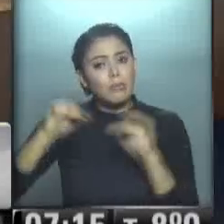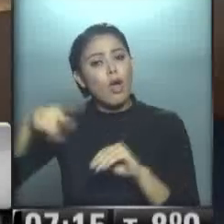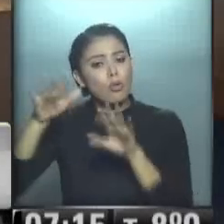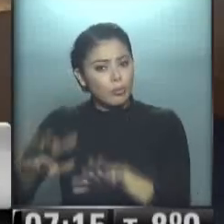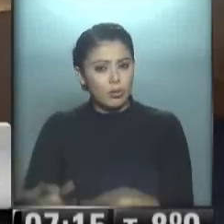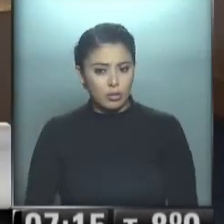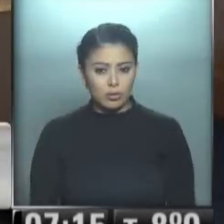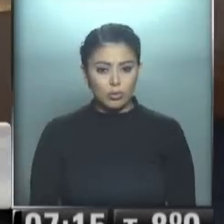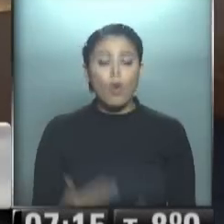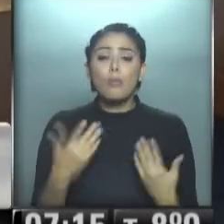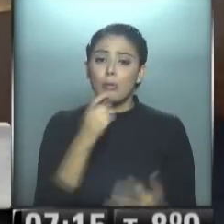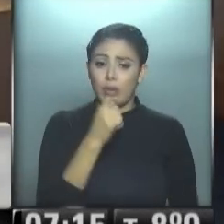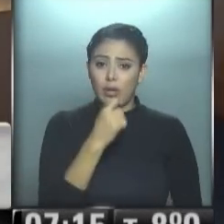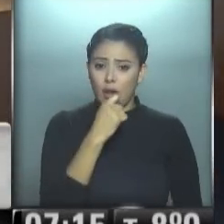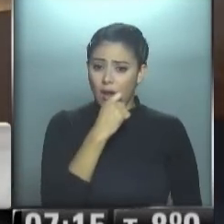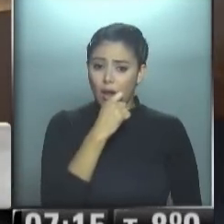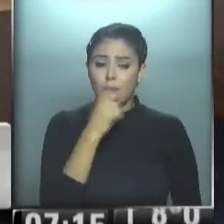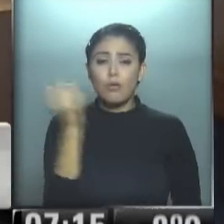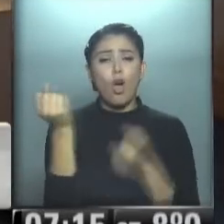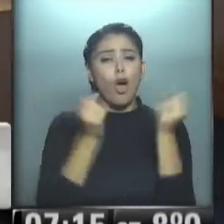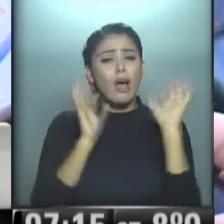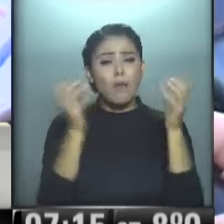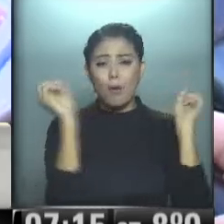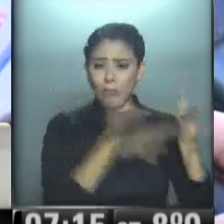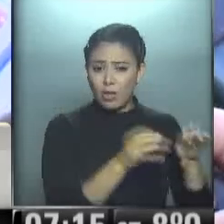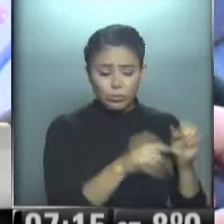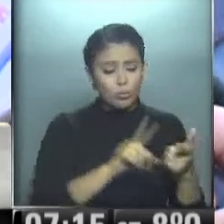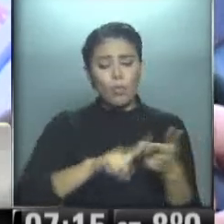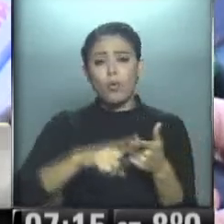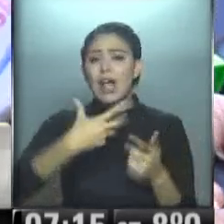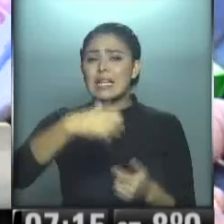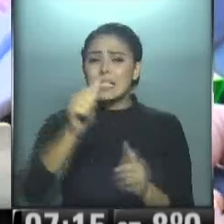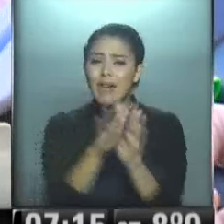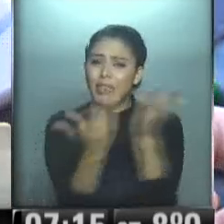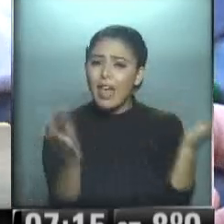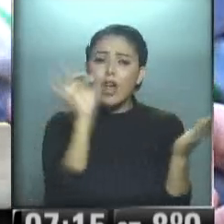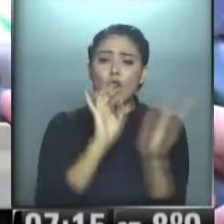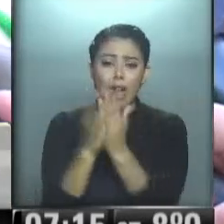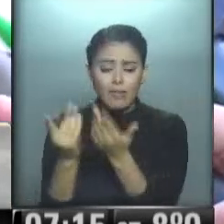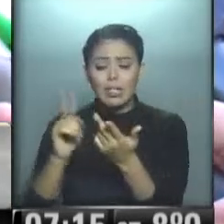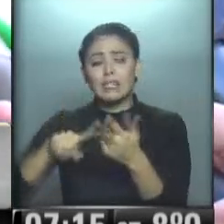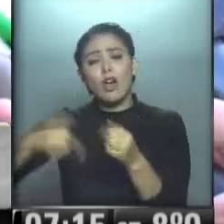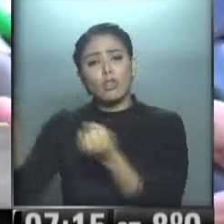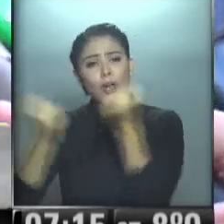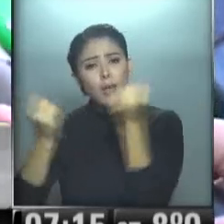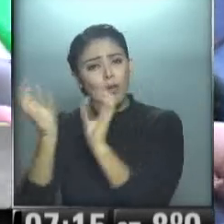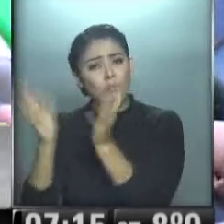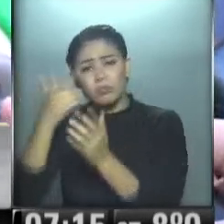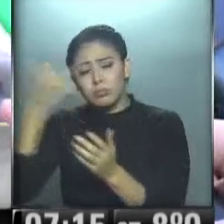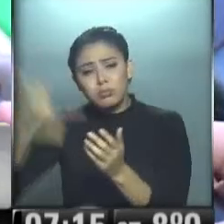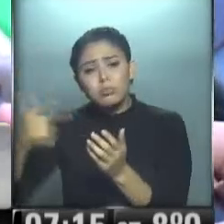actividades. Se puede sumar la rama de recolección de residuos, la distribución de diarios y revistas, de transporte de combustible, transporte de